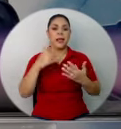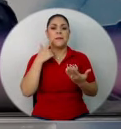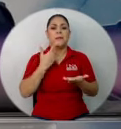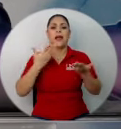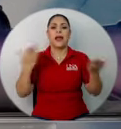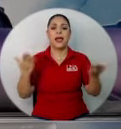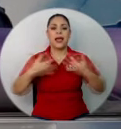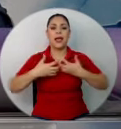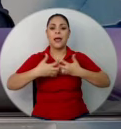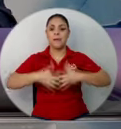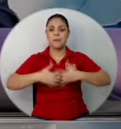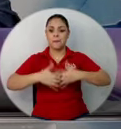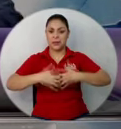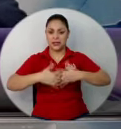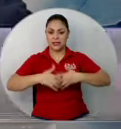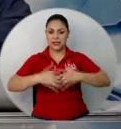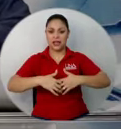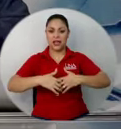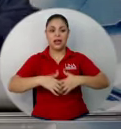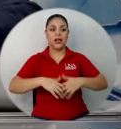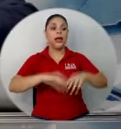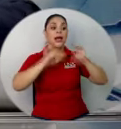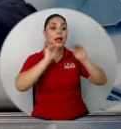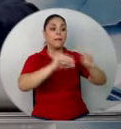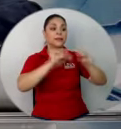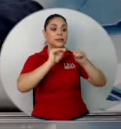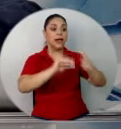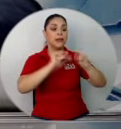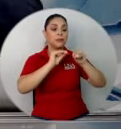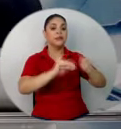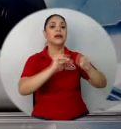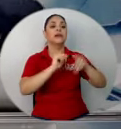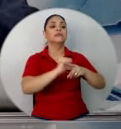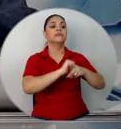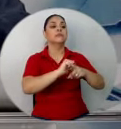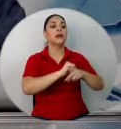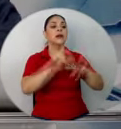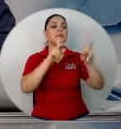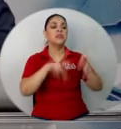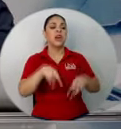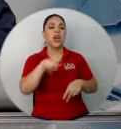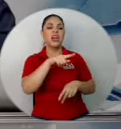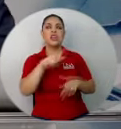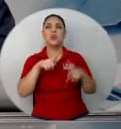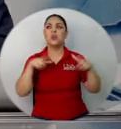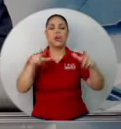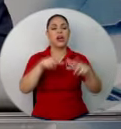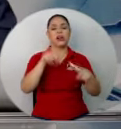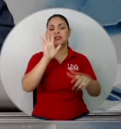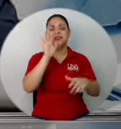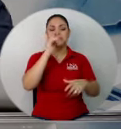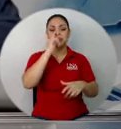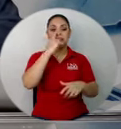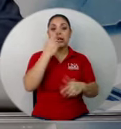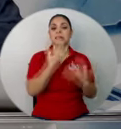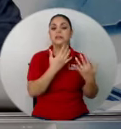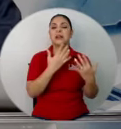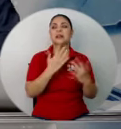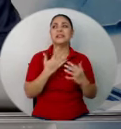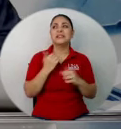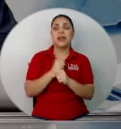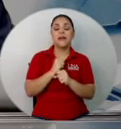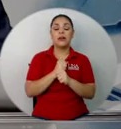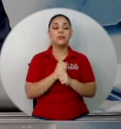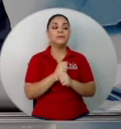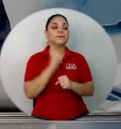una empresa que sea trampolín. ¿Para qué? Para que la gente llegue, porque ocupa trabajo, está unos meses ahí